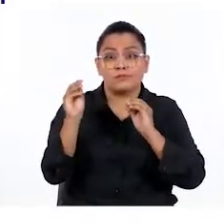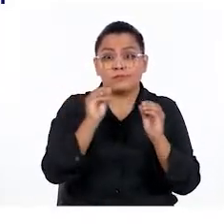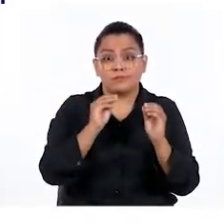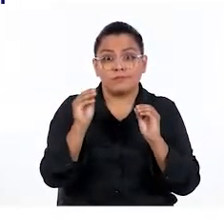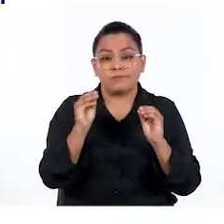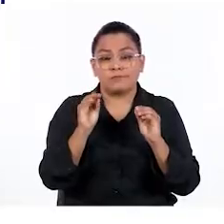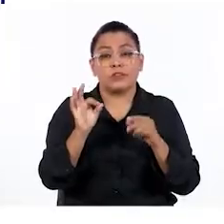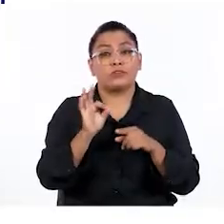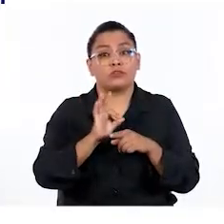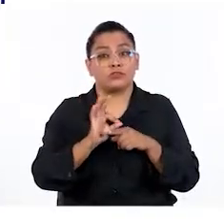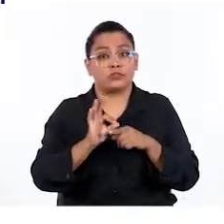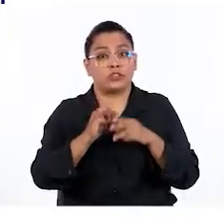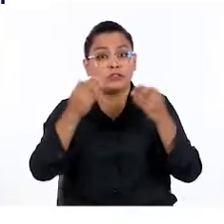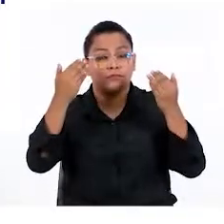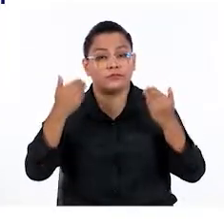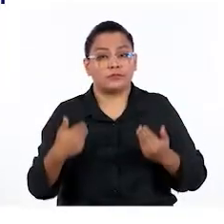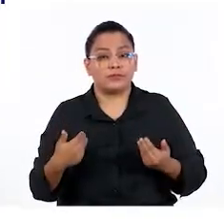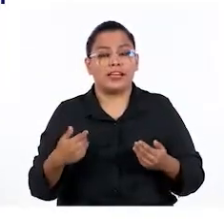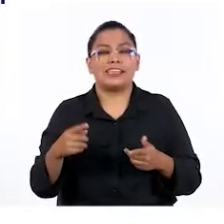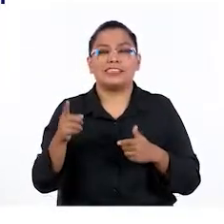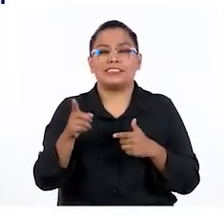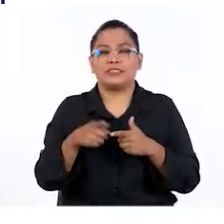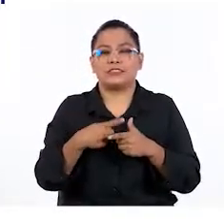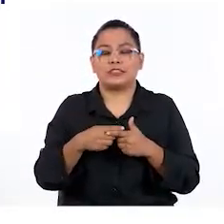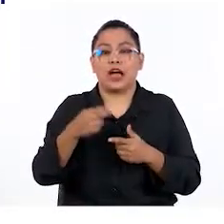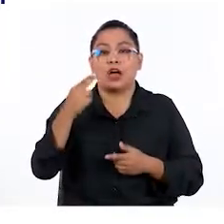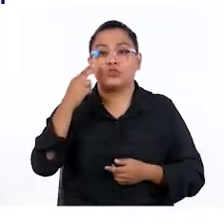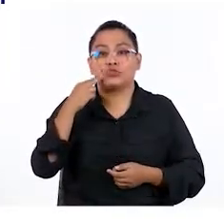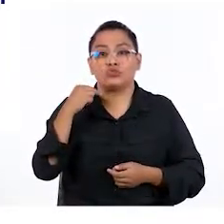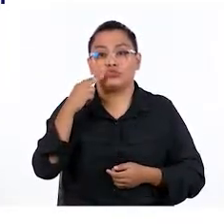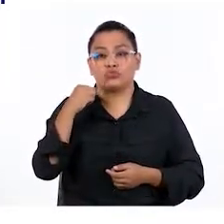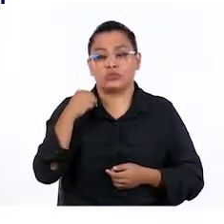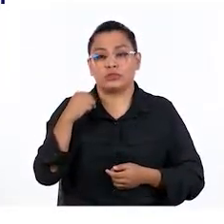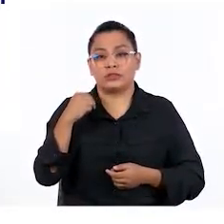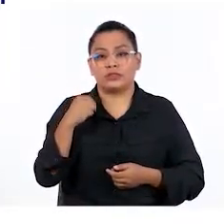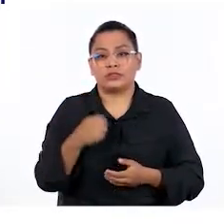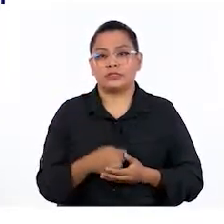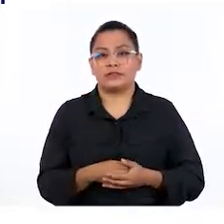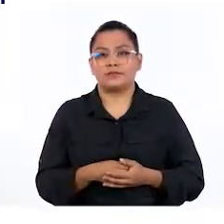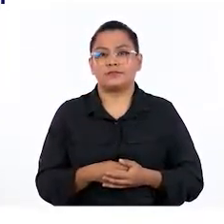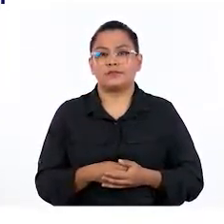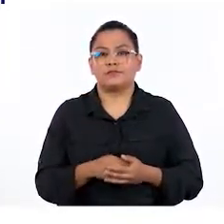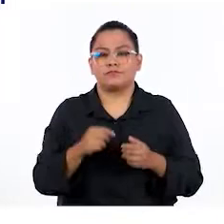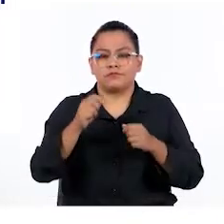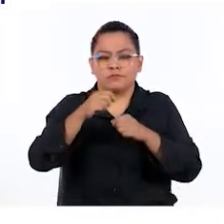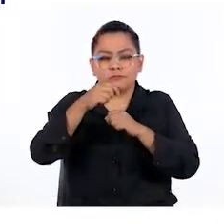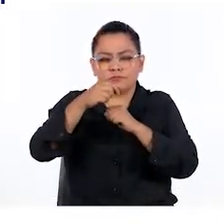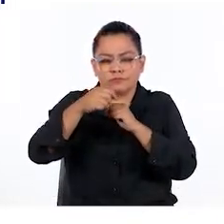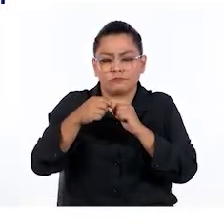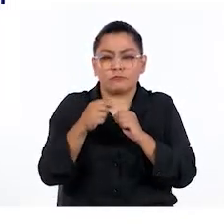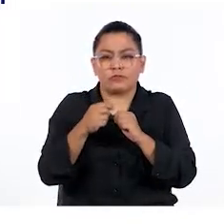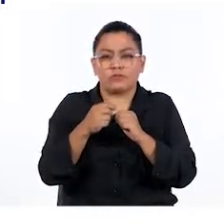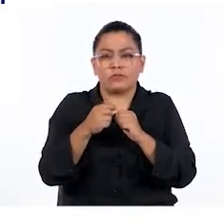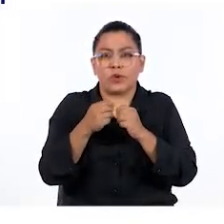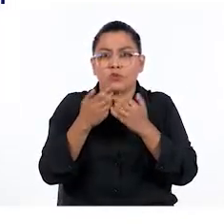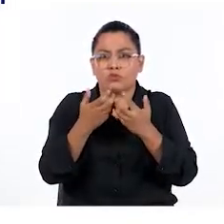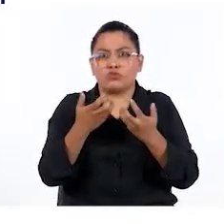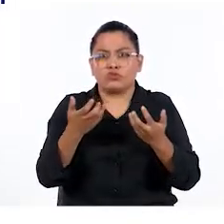que funcionamos. Entonces, los azúcares, que son moléculas que contienen